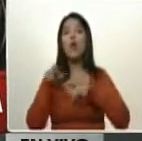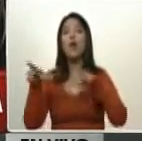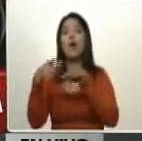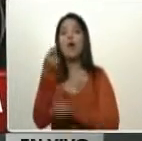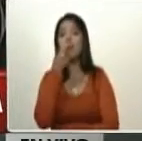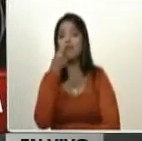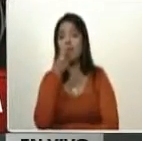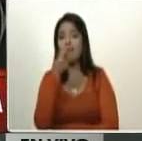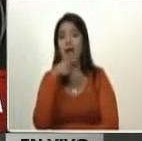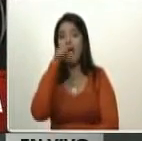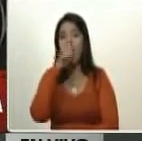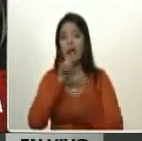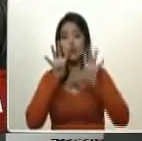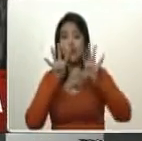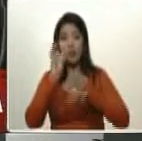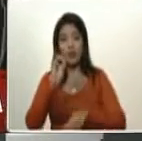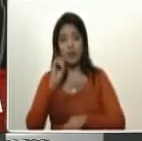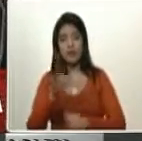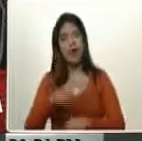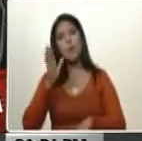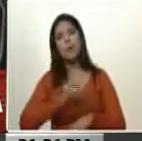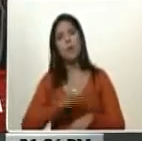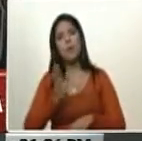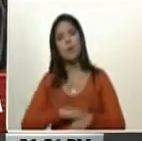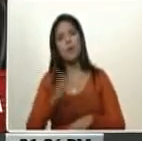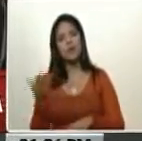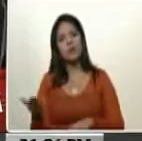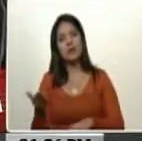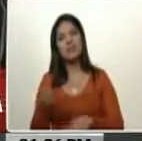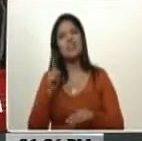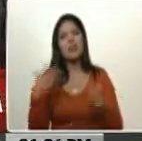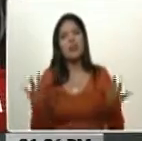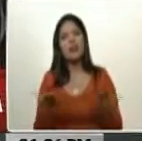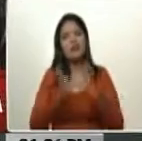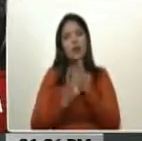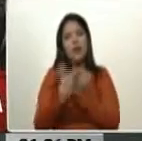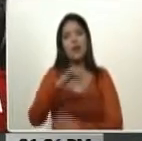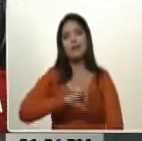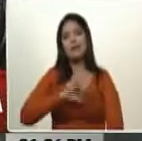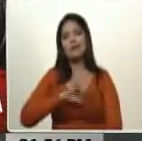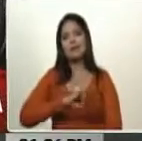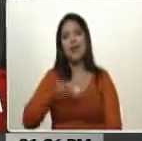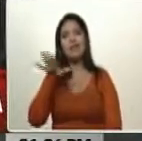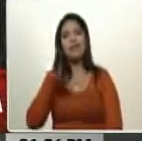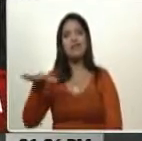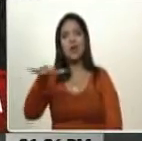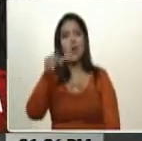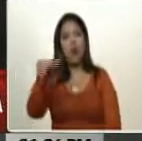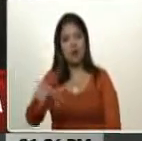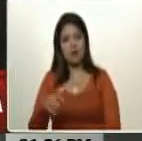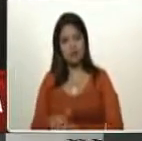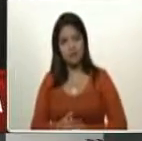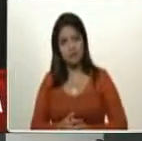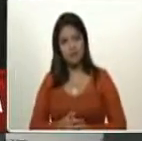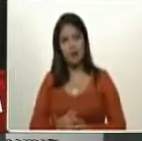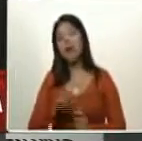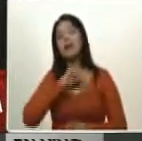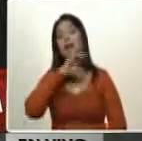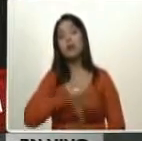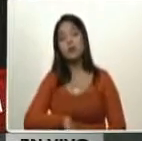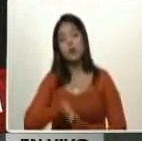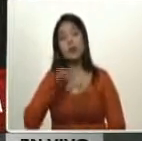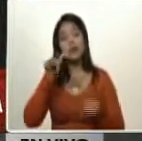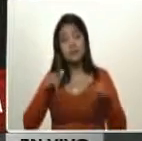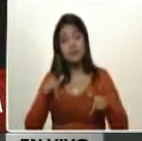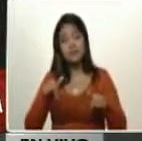en la década del 90, porque sencillamente lo que se ocultaba era la identidad del barrio? Por eso la historia local, en